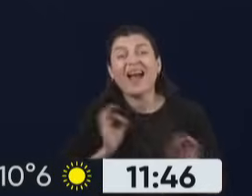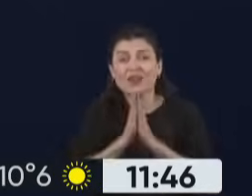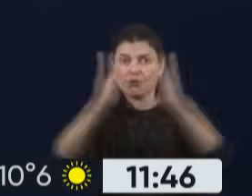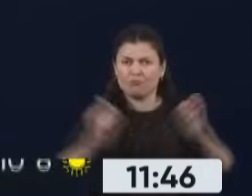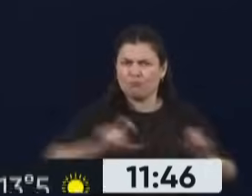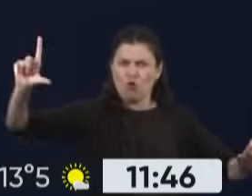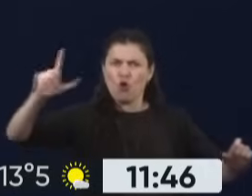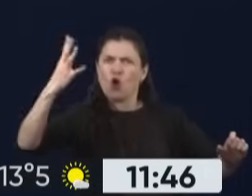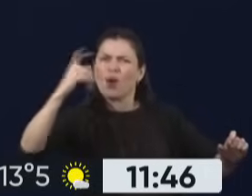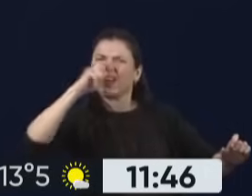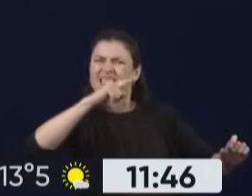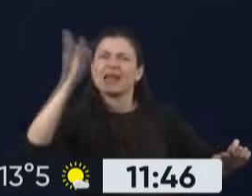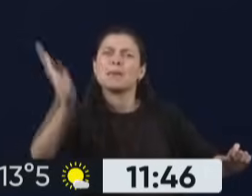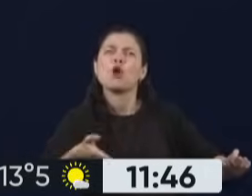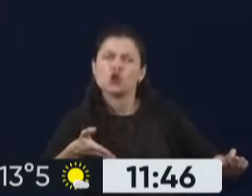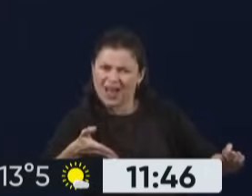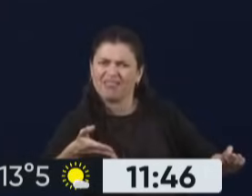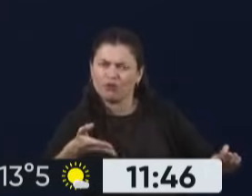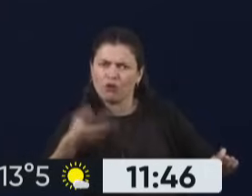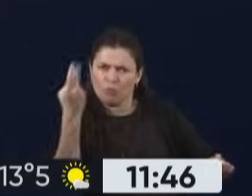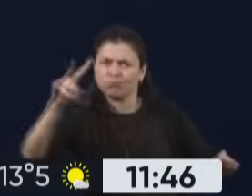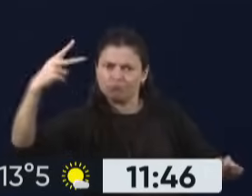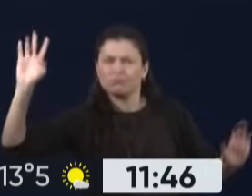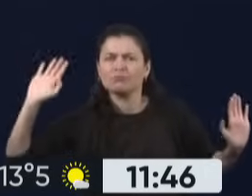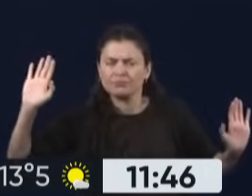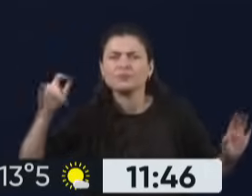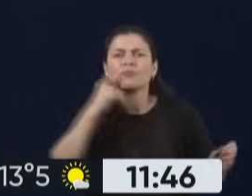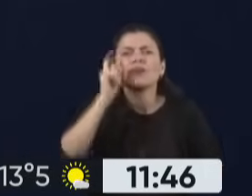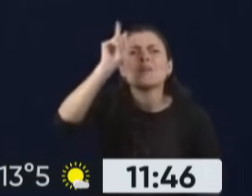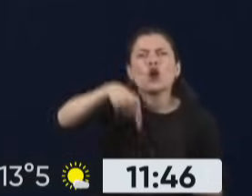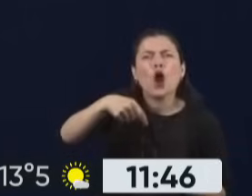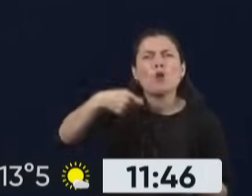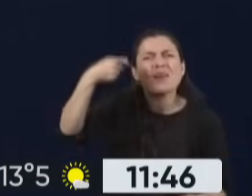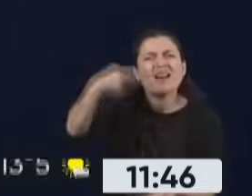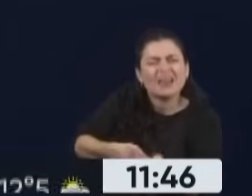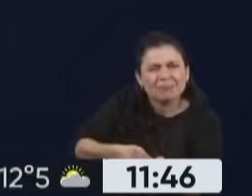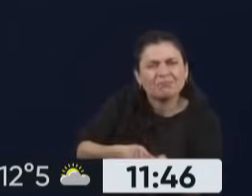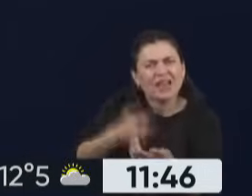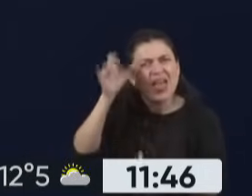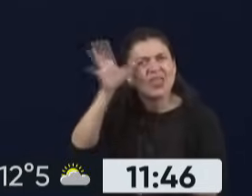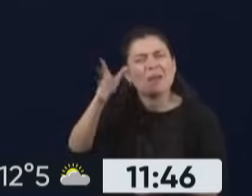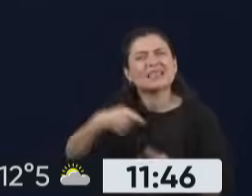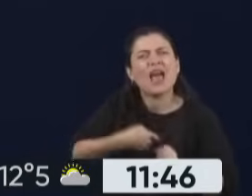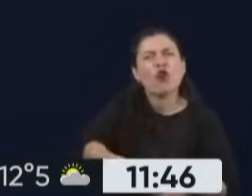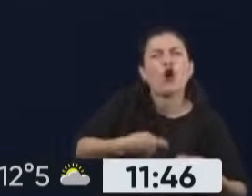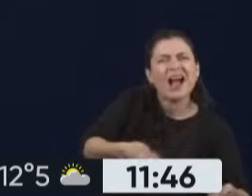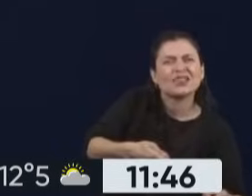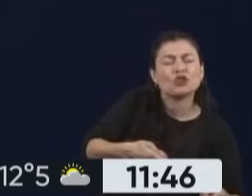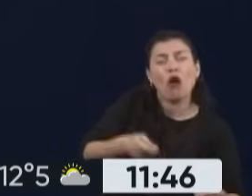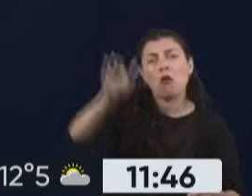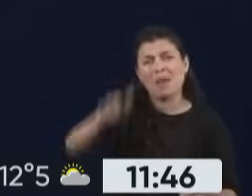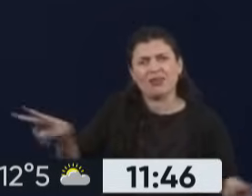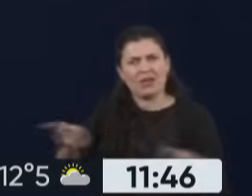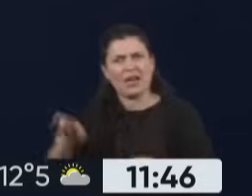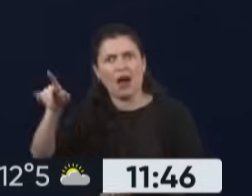47%, es decir, se duplicó. ¿Cómo se financió ese exceso de gasto, esta